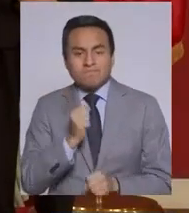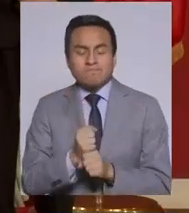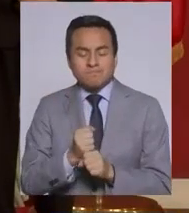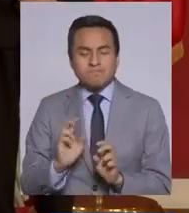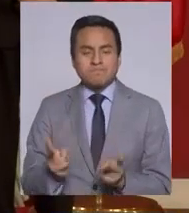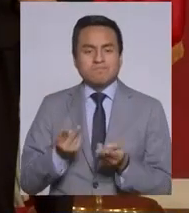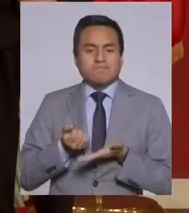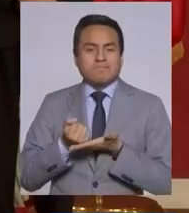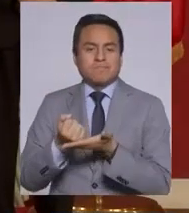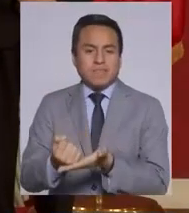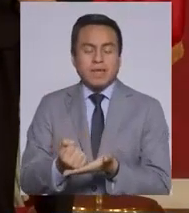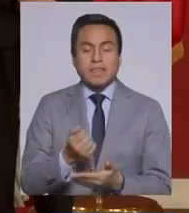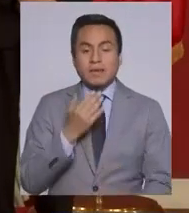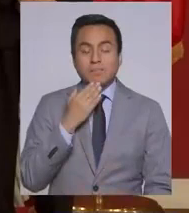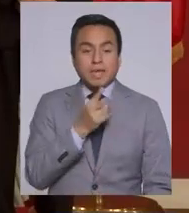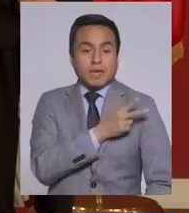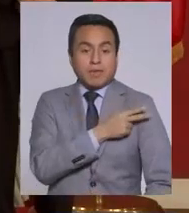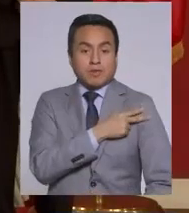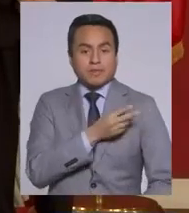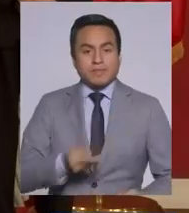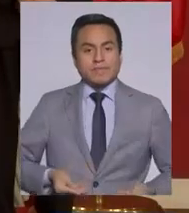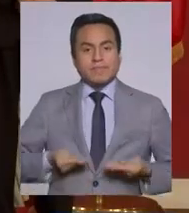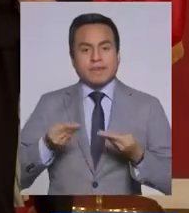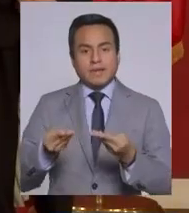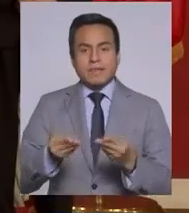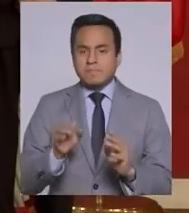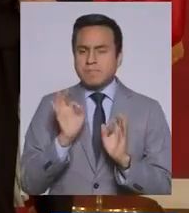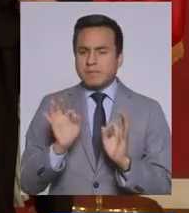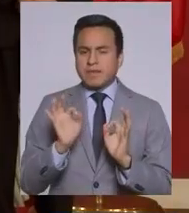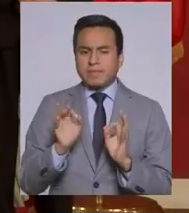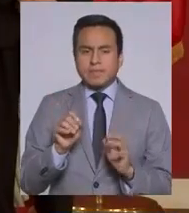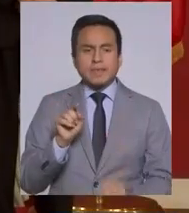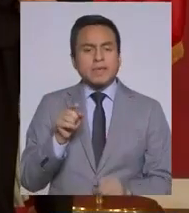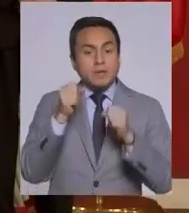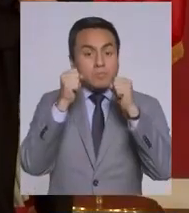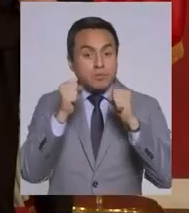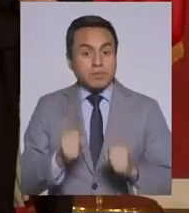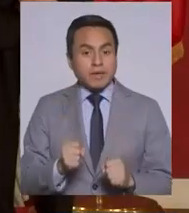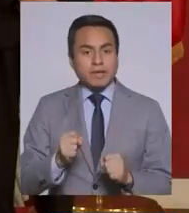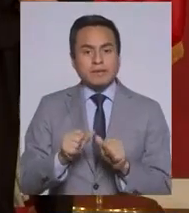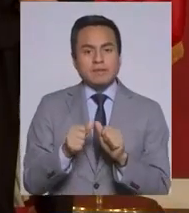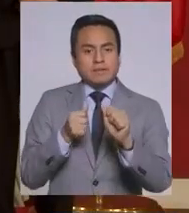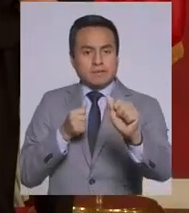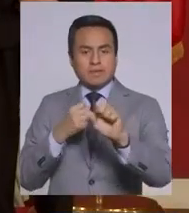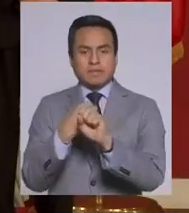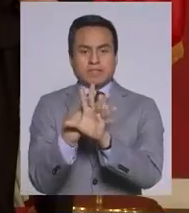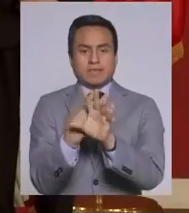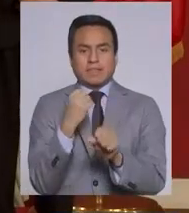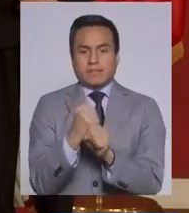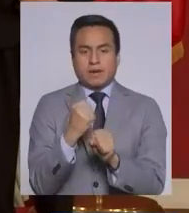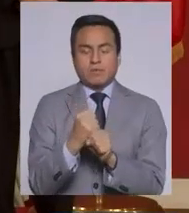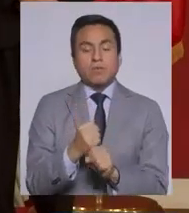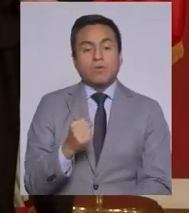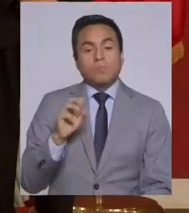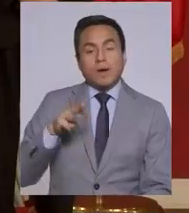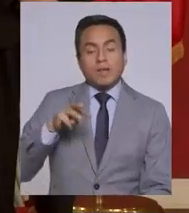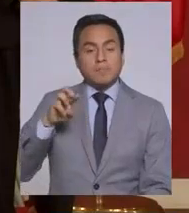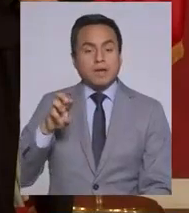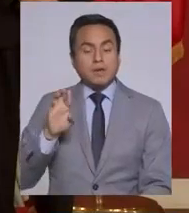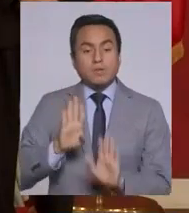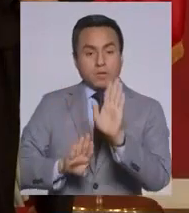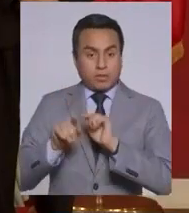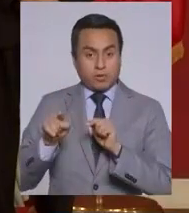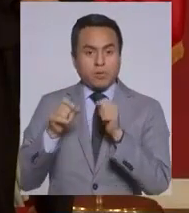adicionalmente, los empleadores tendrán que ofrecerle en forma preferente la posibilidad de teletrabajo y de lo contrario, la madre, el padre o el